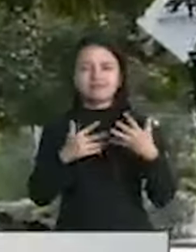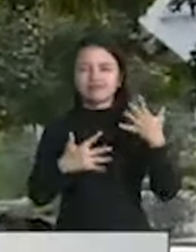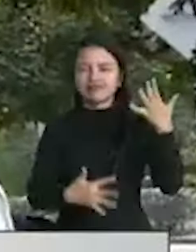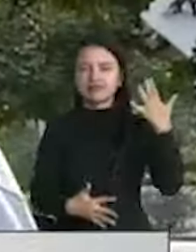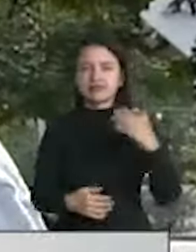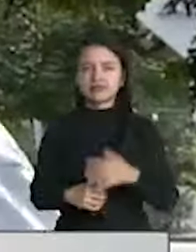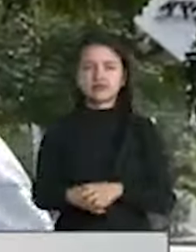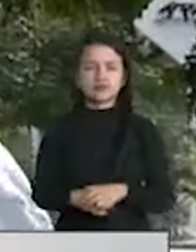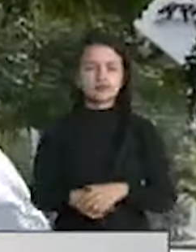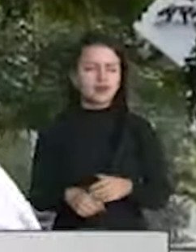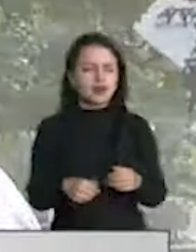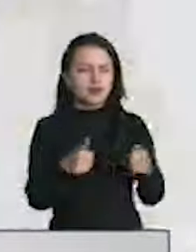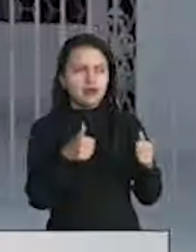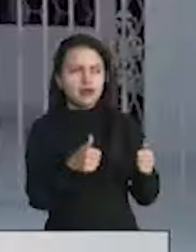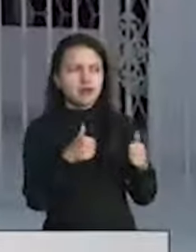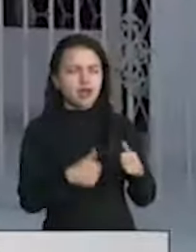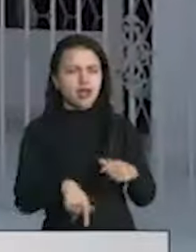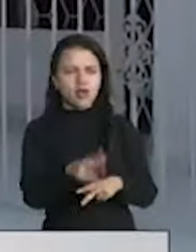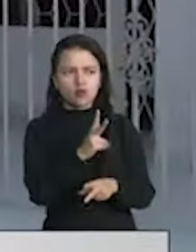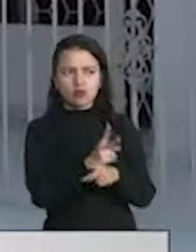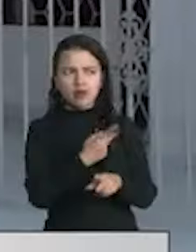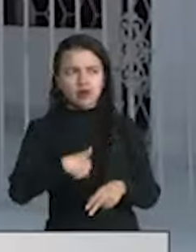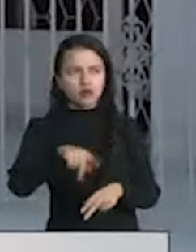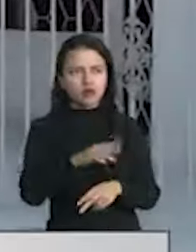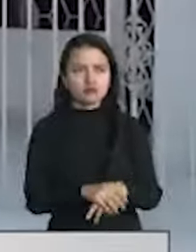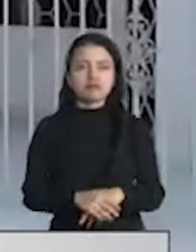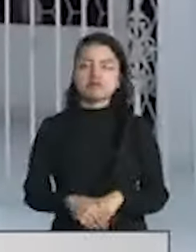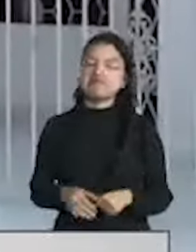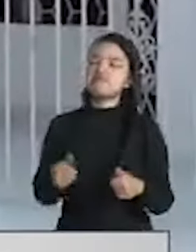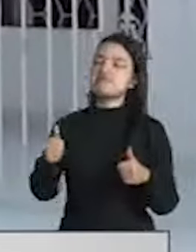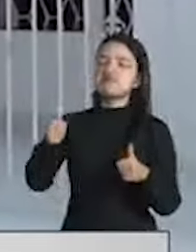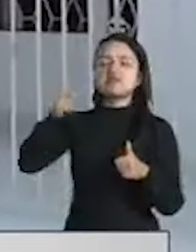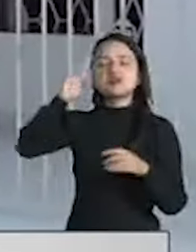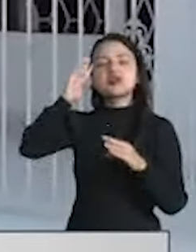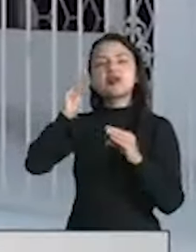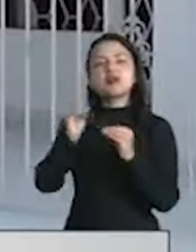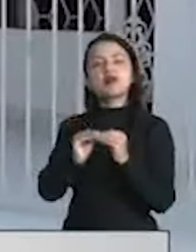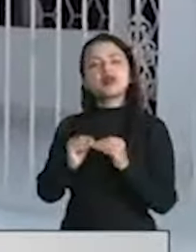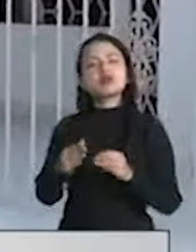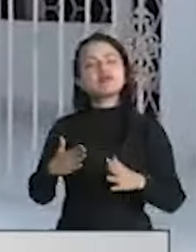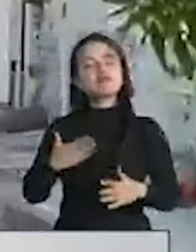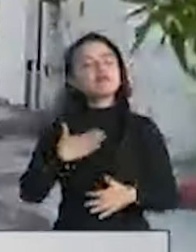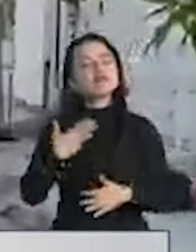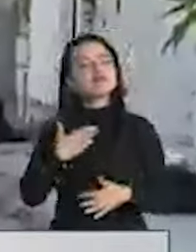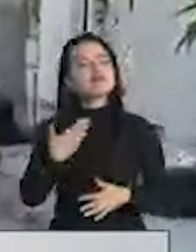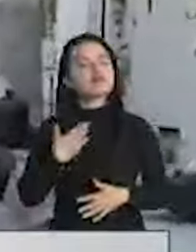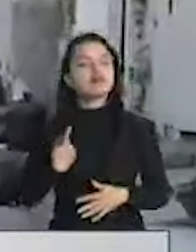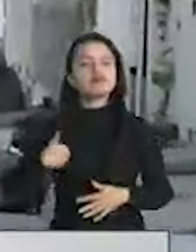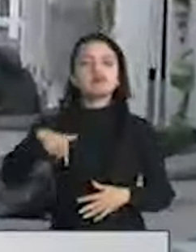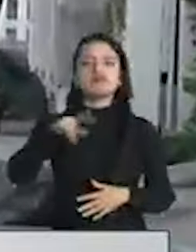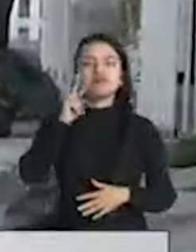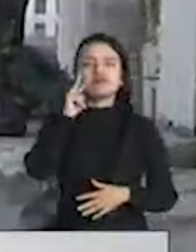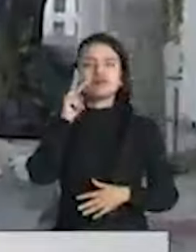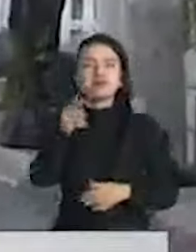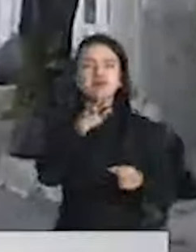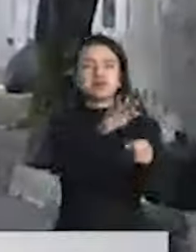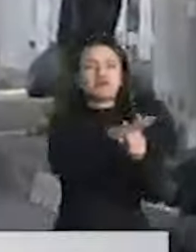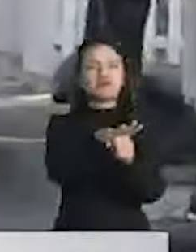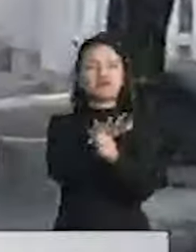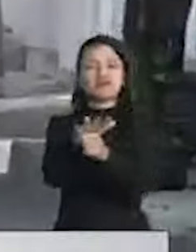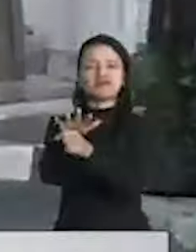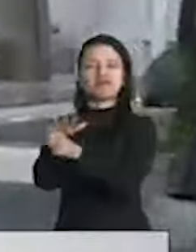porque es que hay mucha inseguridad. Lo recibo con satisfacción, ya que creo que esta medida en los otros barrios donde ya había